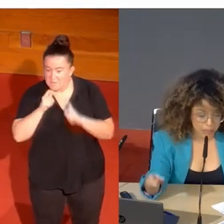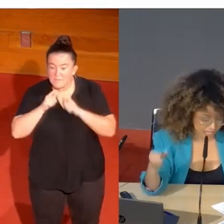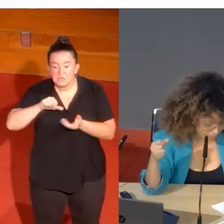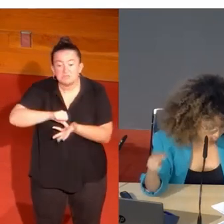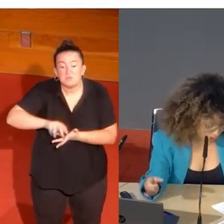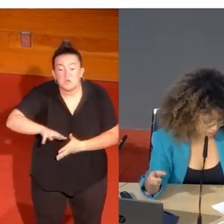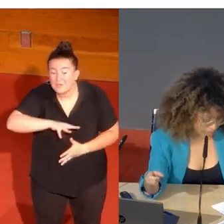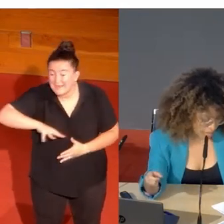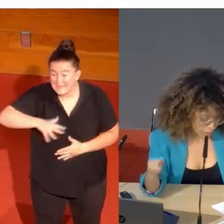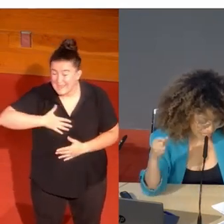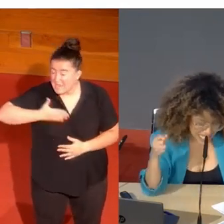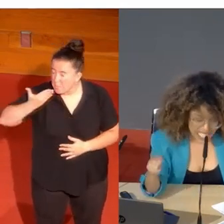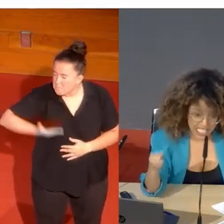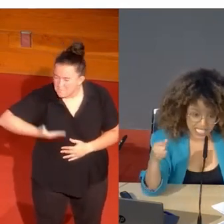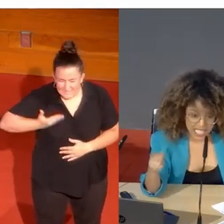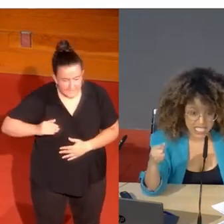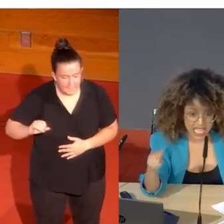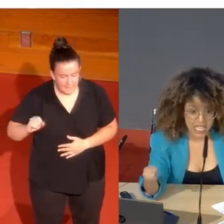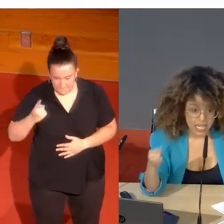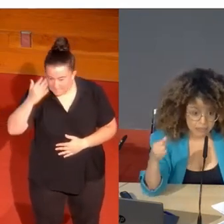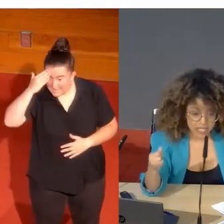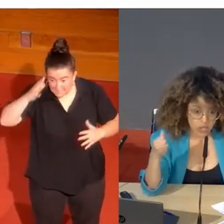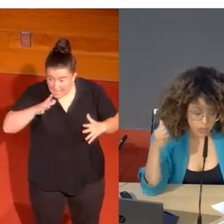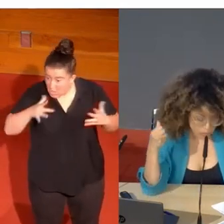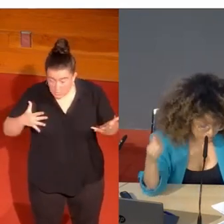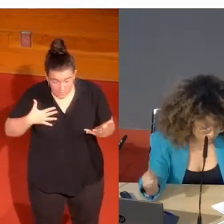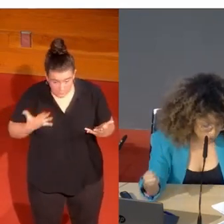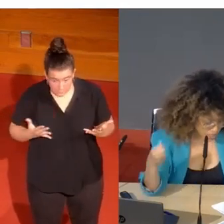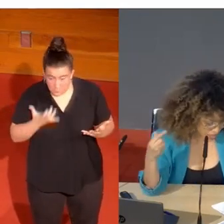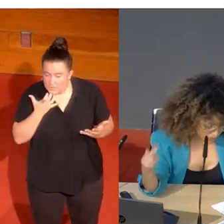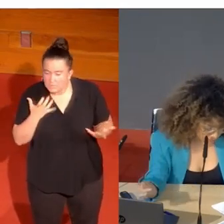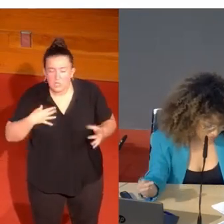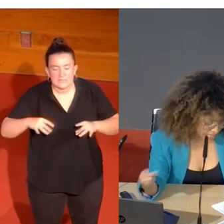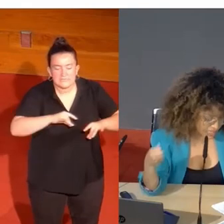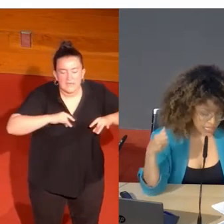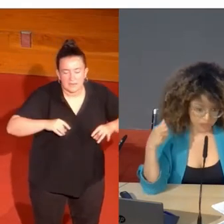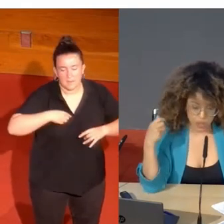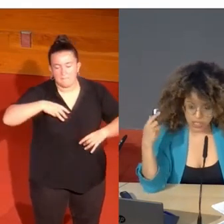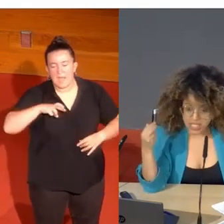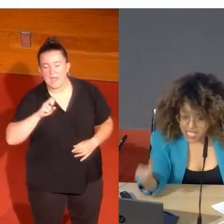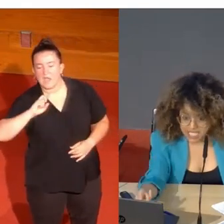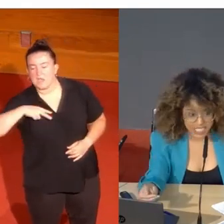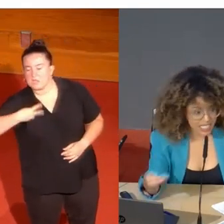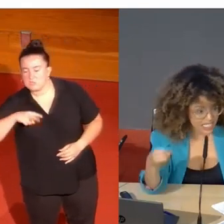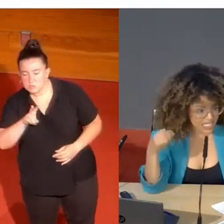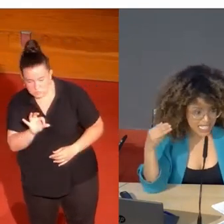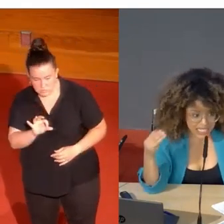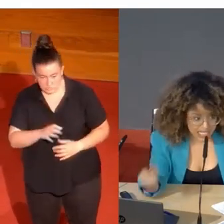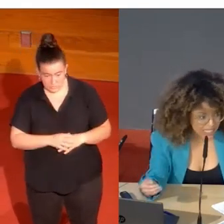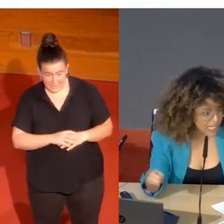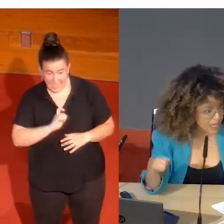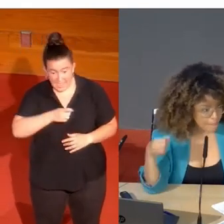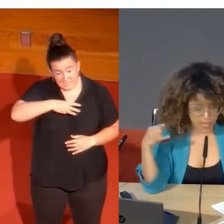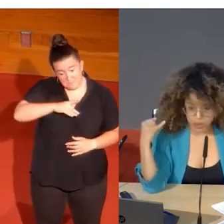imprescindible que nunca porque en El Sahara gracias a medios como smara news equip media que utiliza las redes que